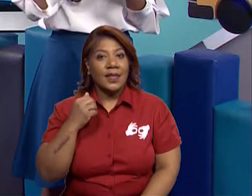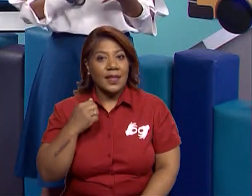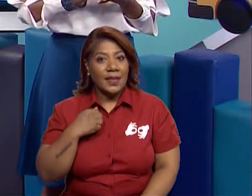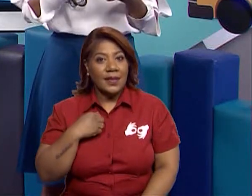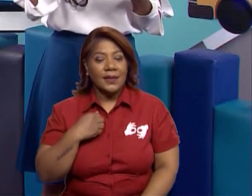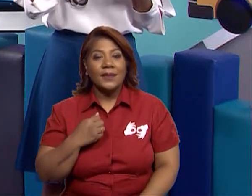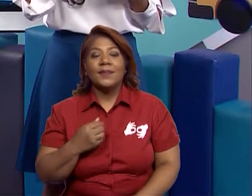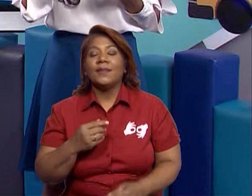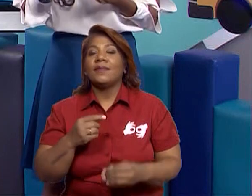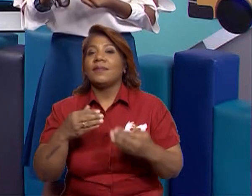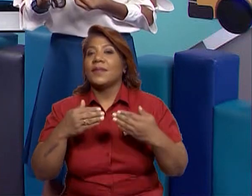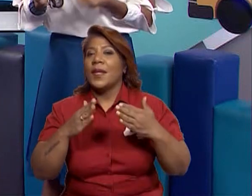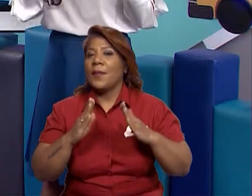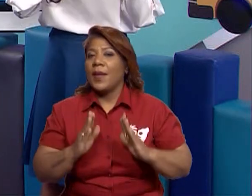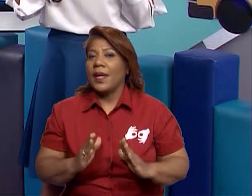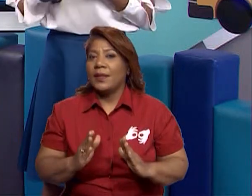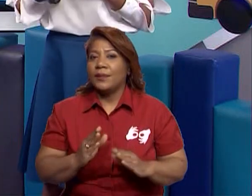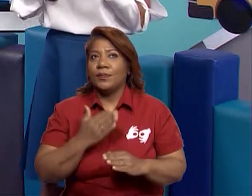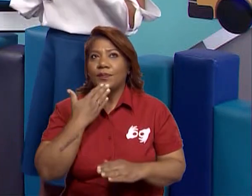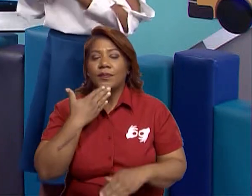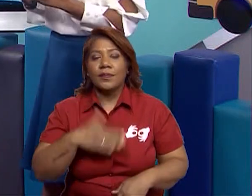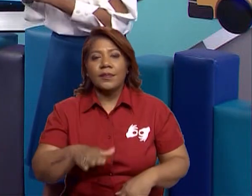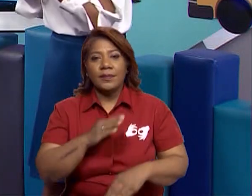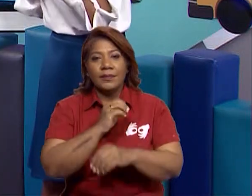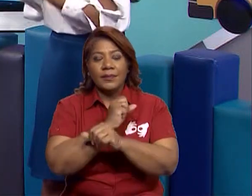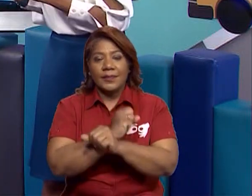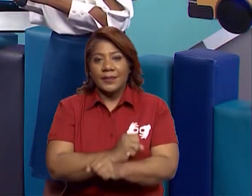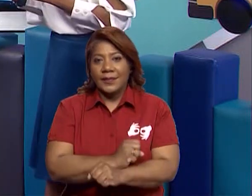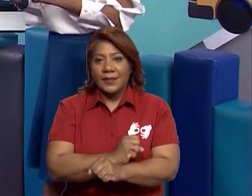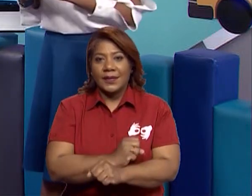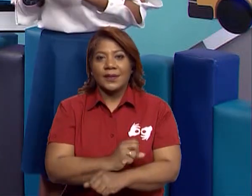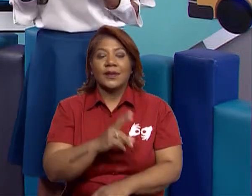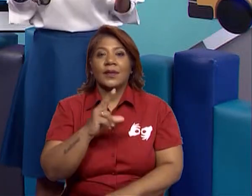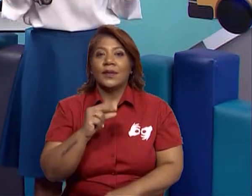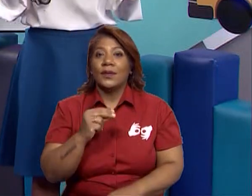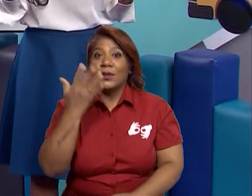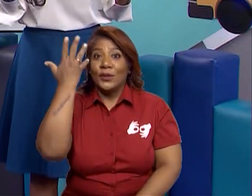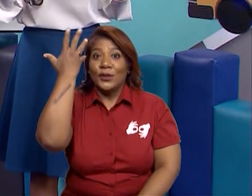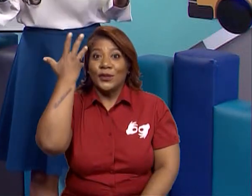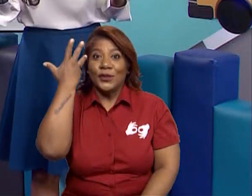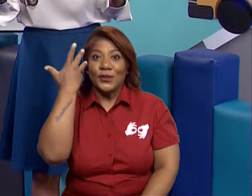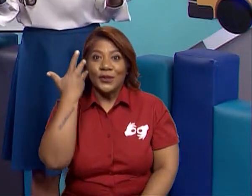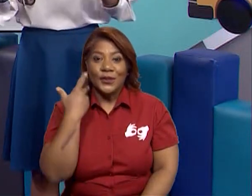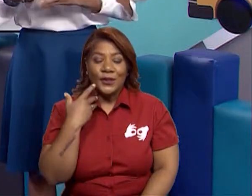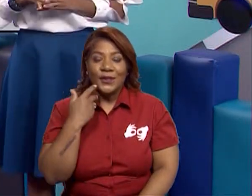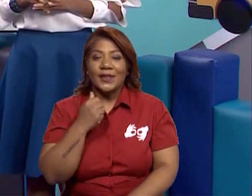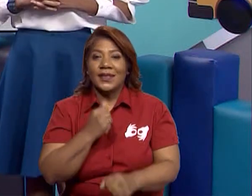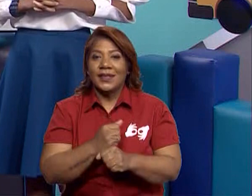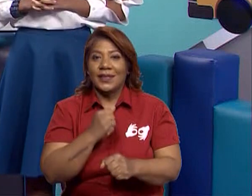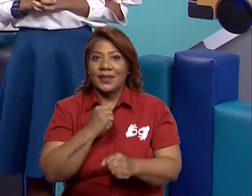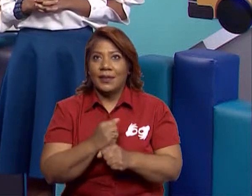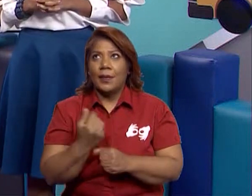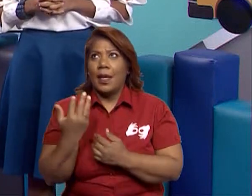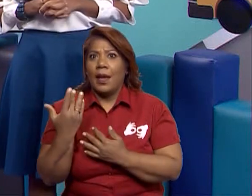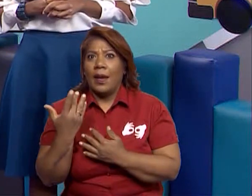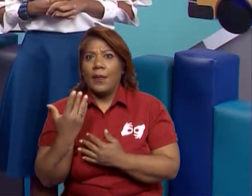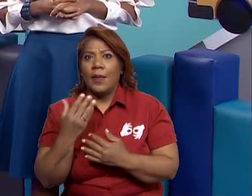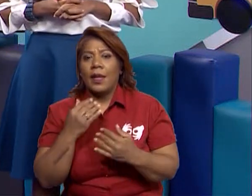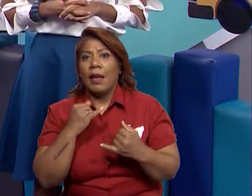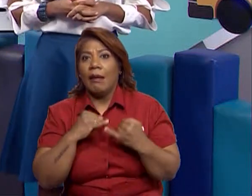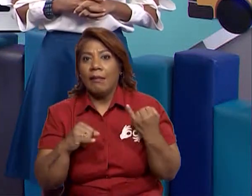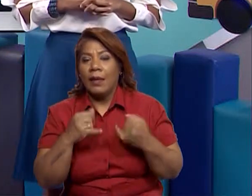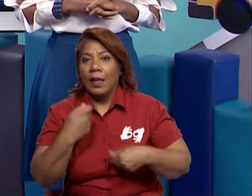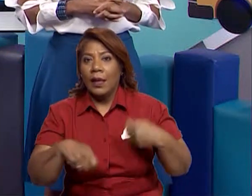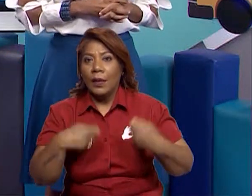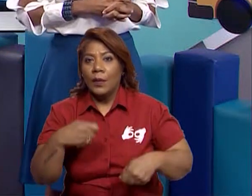típico panameño. poco a poco y todos los días trabajando. No puede ser solamente al final. No. Así que debemos